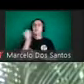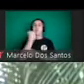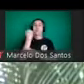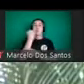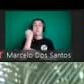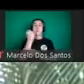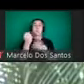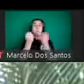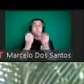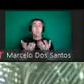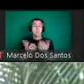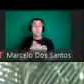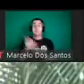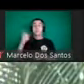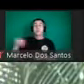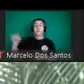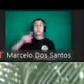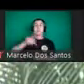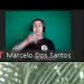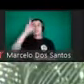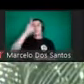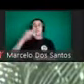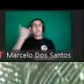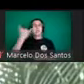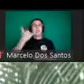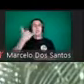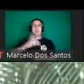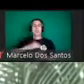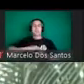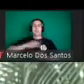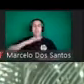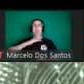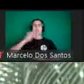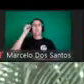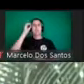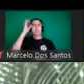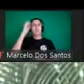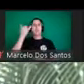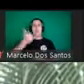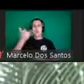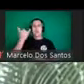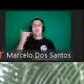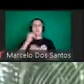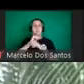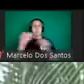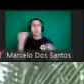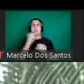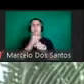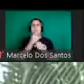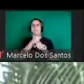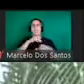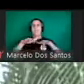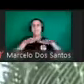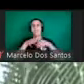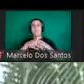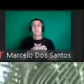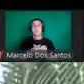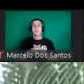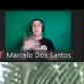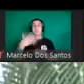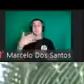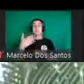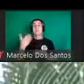capacidad de estas personas. Hemos tenido ya casi un par de años muy difíciles, donde